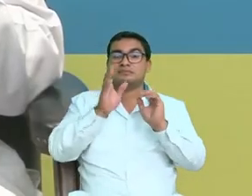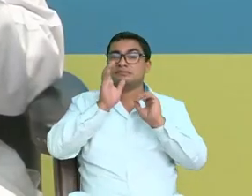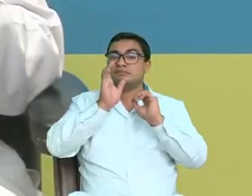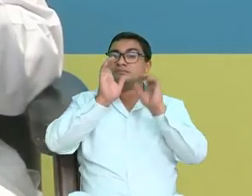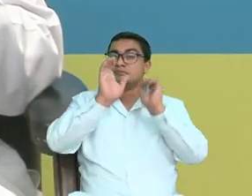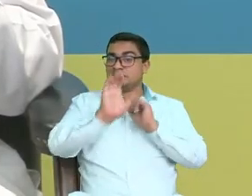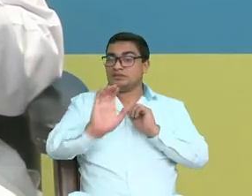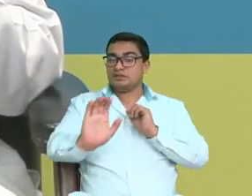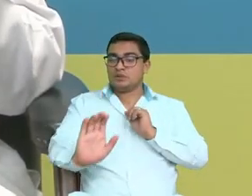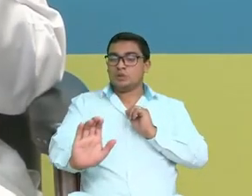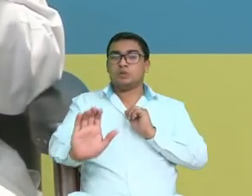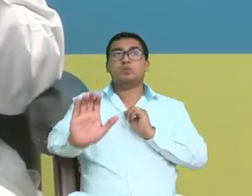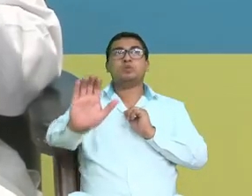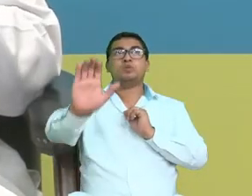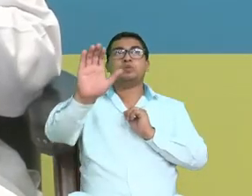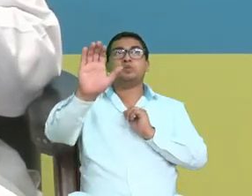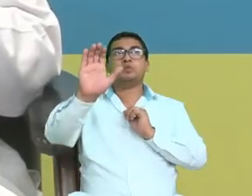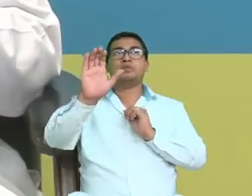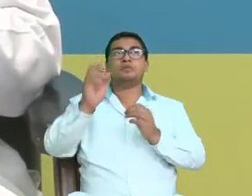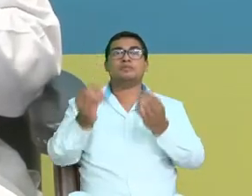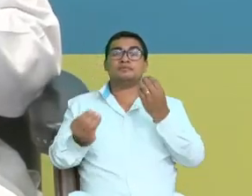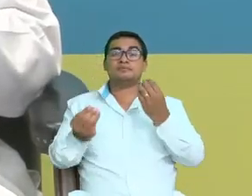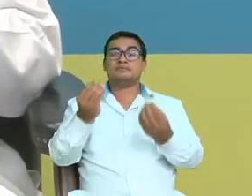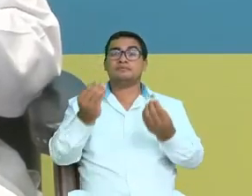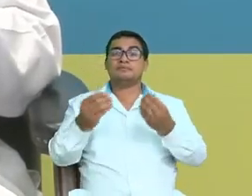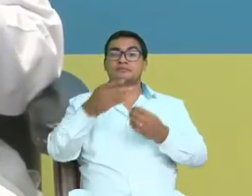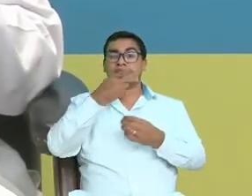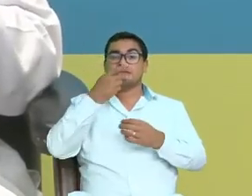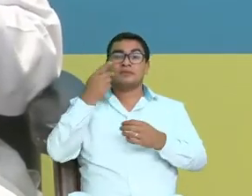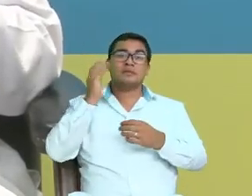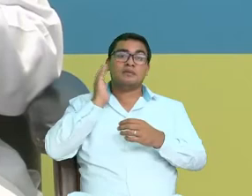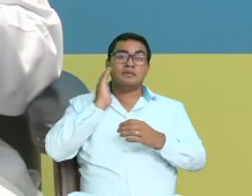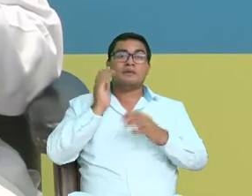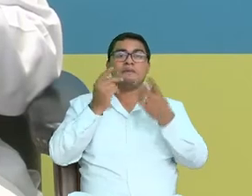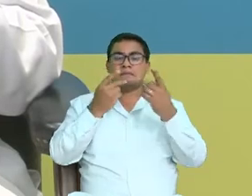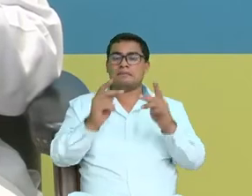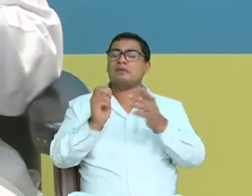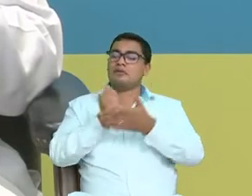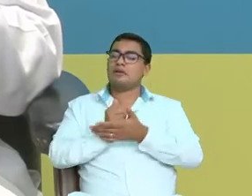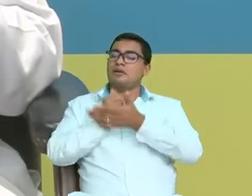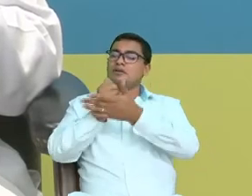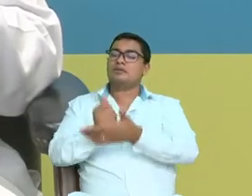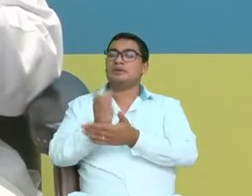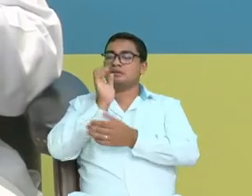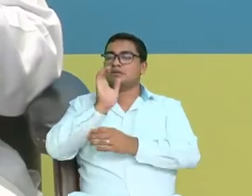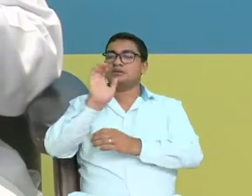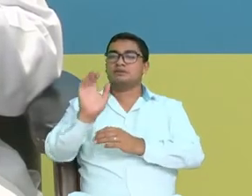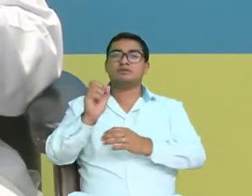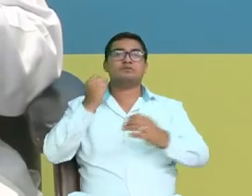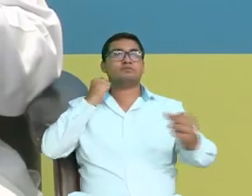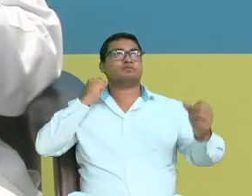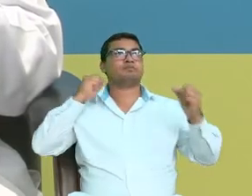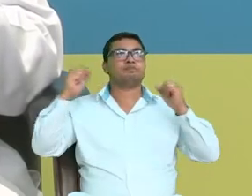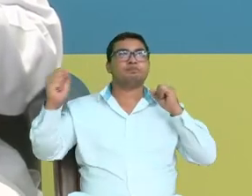términos de estatura depende mucho a veces de los padres, pero sí le va a ayudar al niño que haga actividades físicas para mantenerse